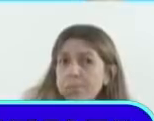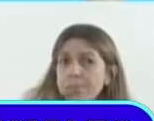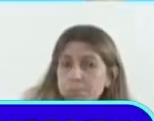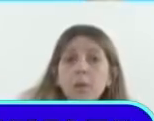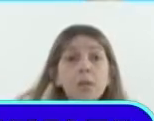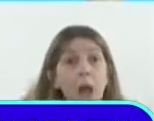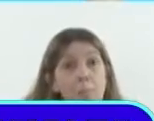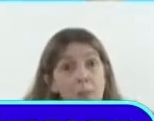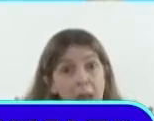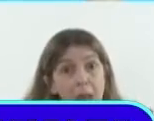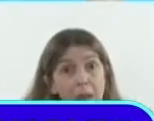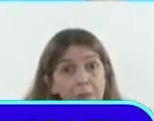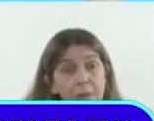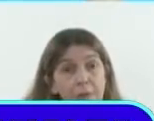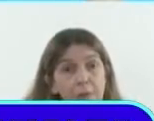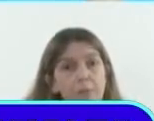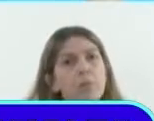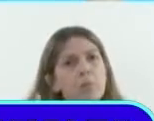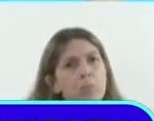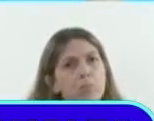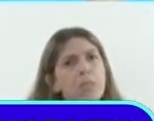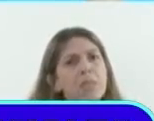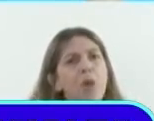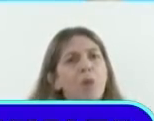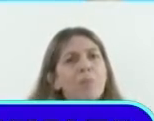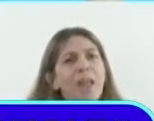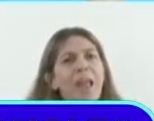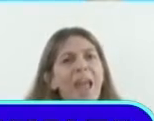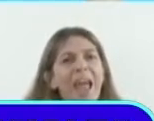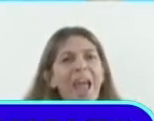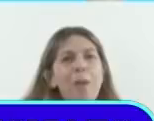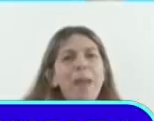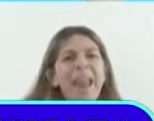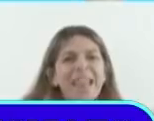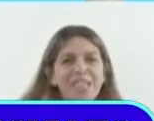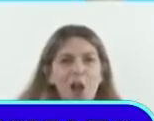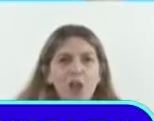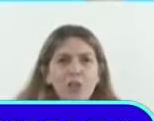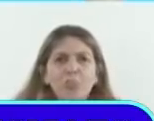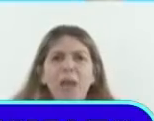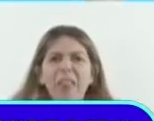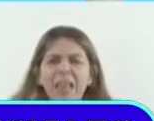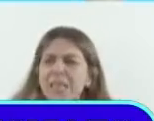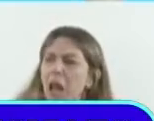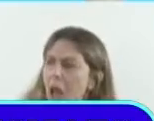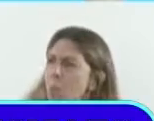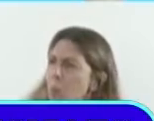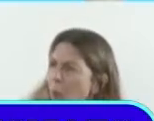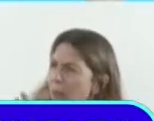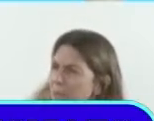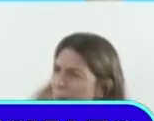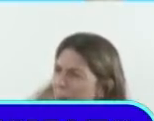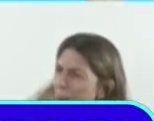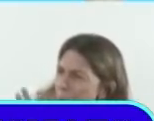Teniendo inclusive dentro del gabinete ministros que me decían, pero por ahí podemos esperar más. No,